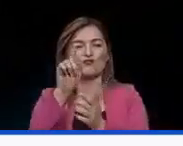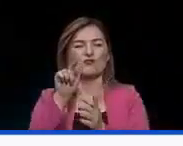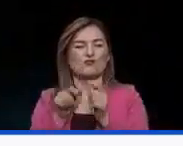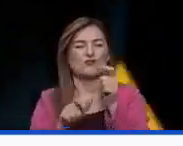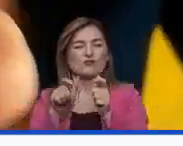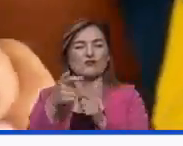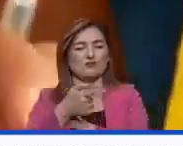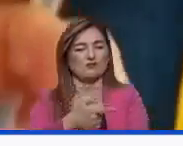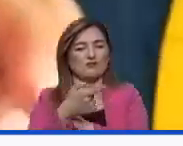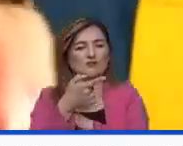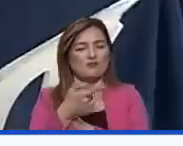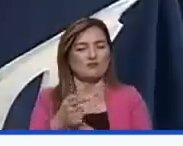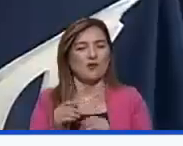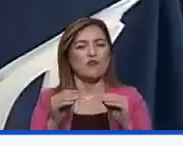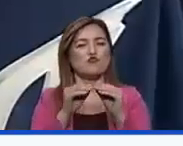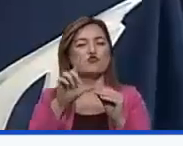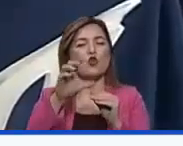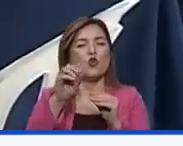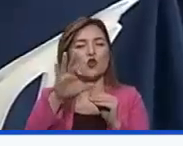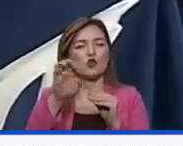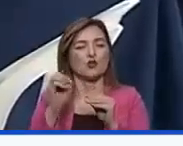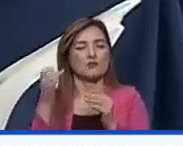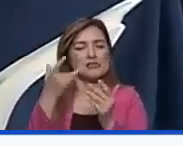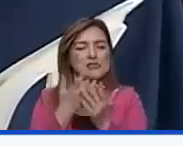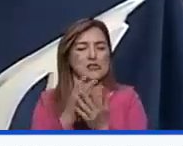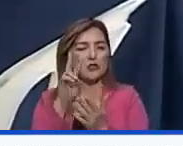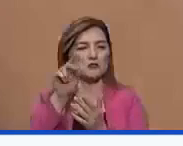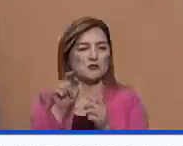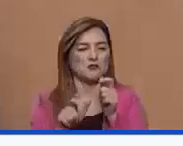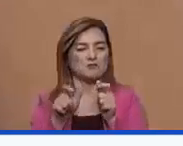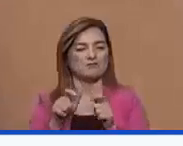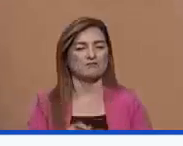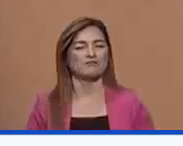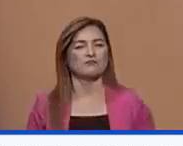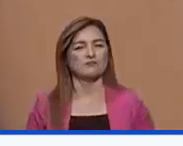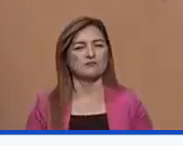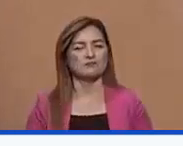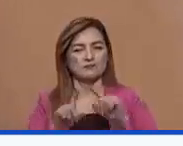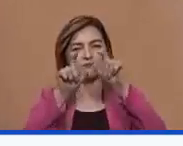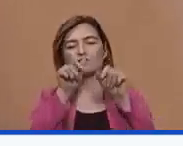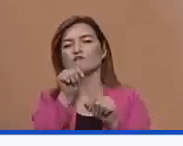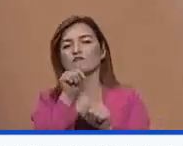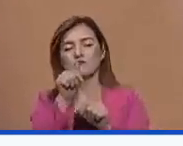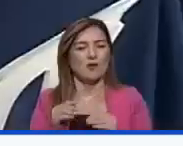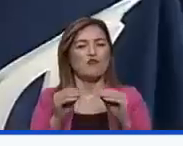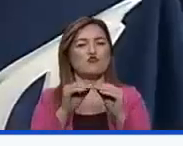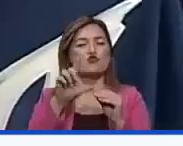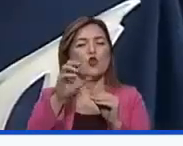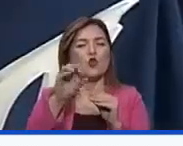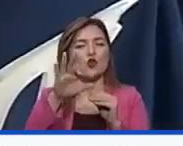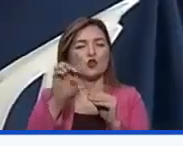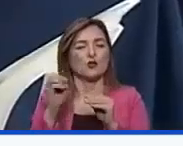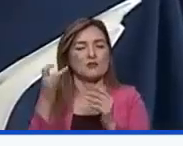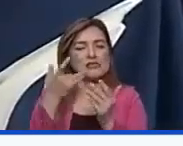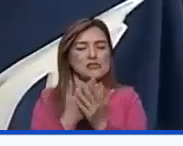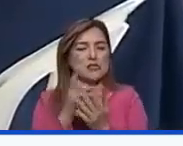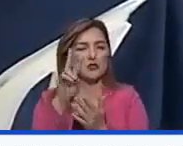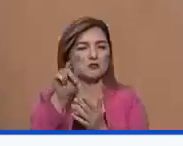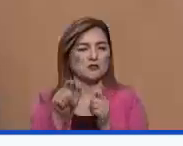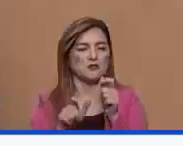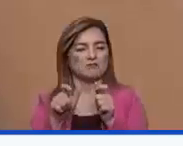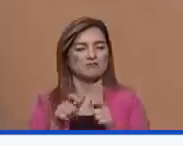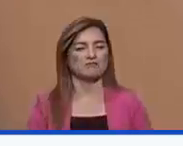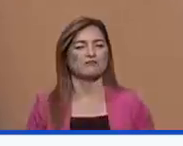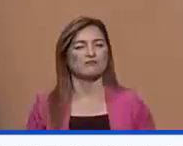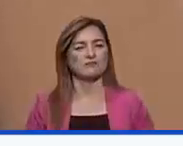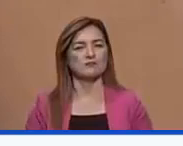por día, mientras en Mucholote llegan hasta 2000 personas a vacunarse. Empresas privadas y municipales han formado brigadas,